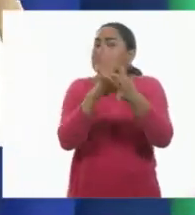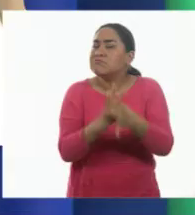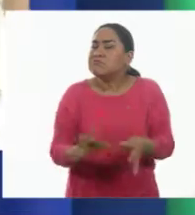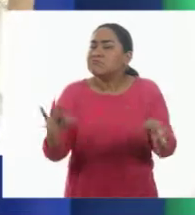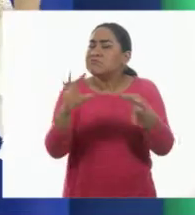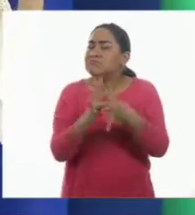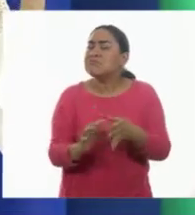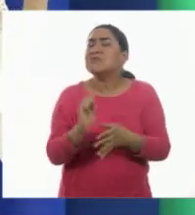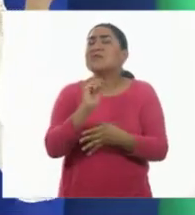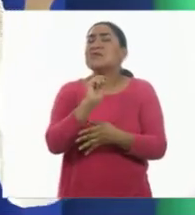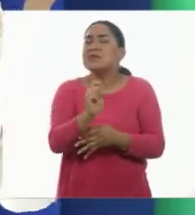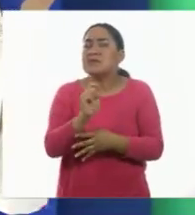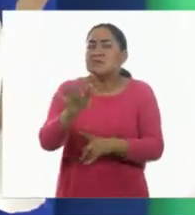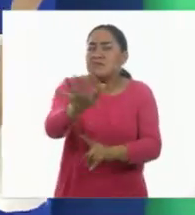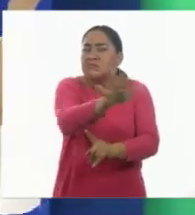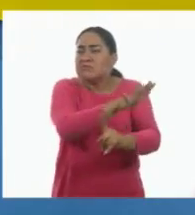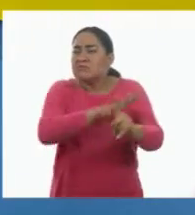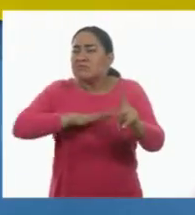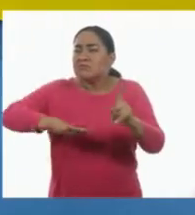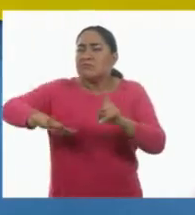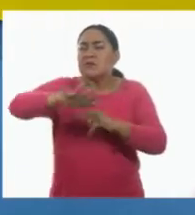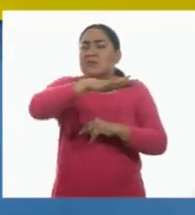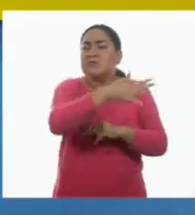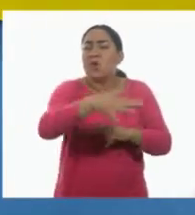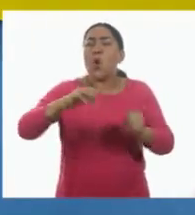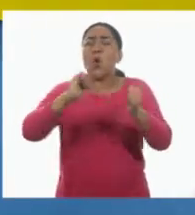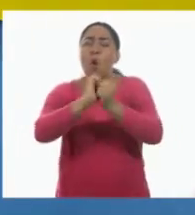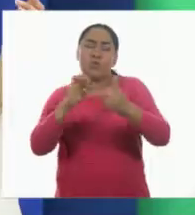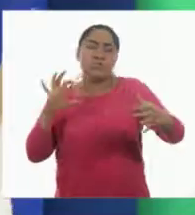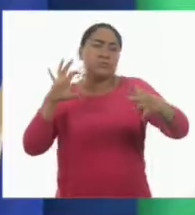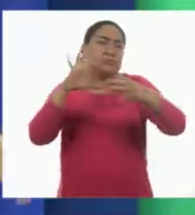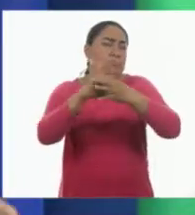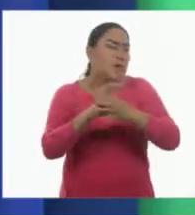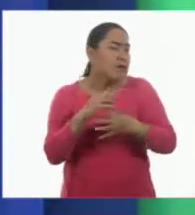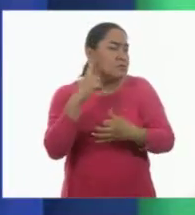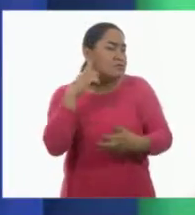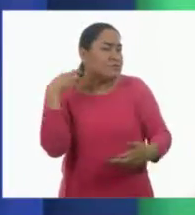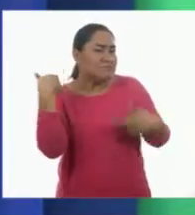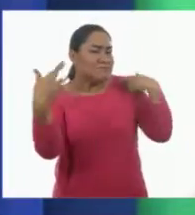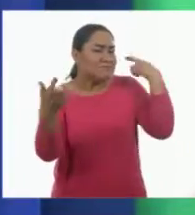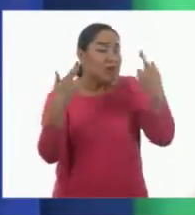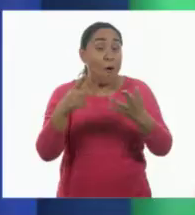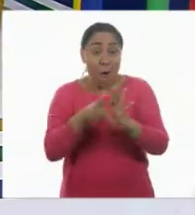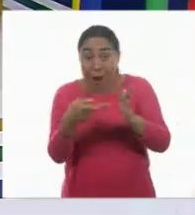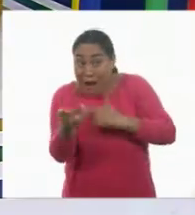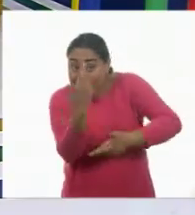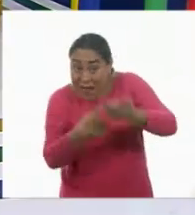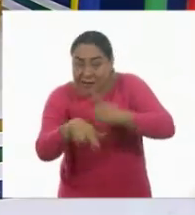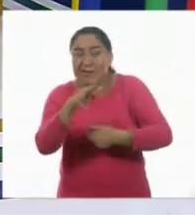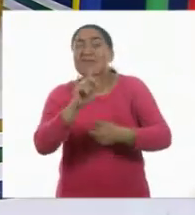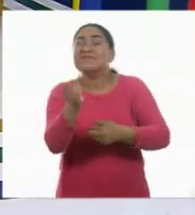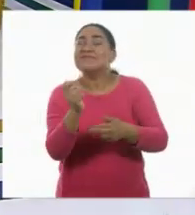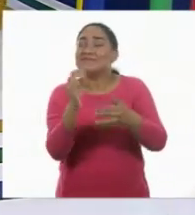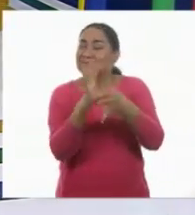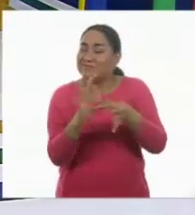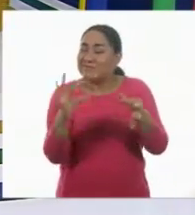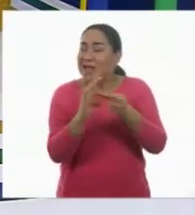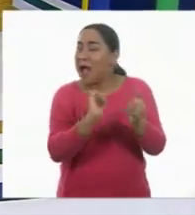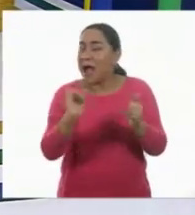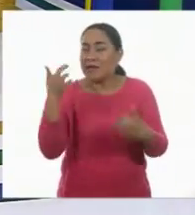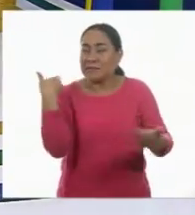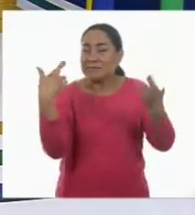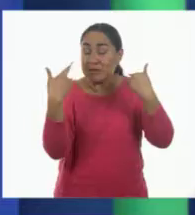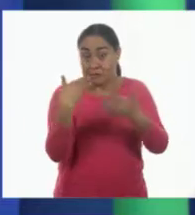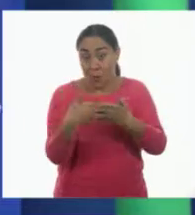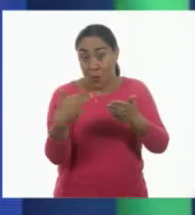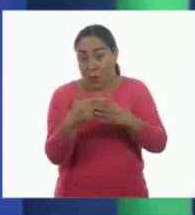es el paisaje sonoro. Porque regresando vamos a trabajar con sonidos. ¿Sí? Perfecto. Entonces pongan atención a